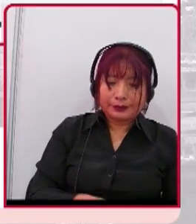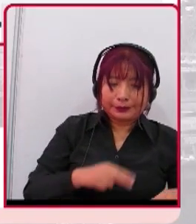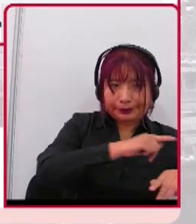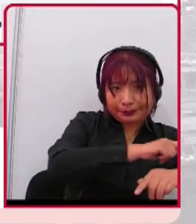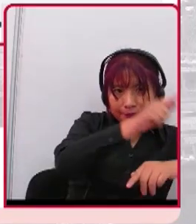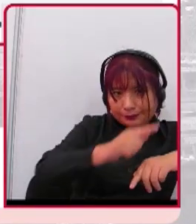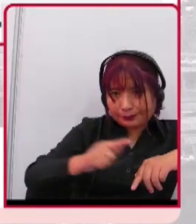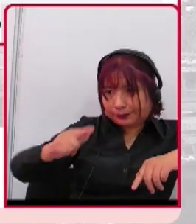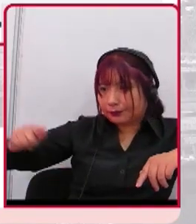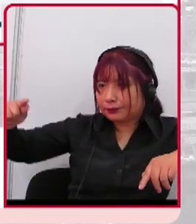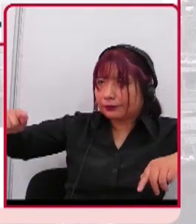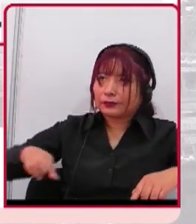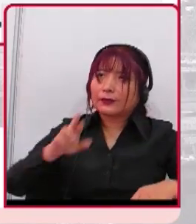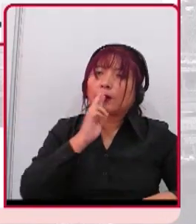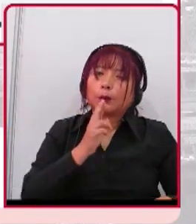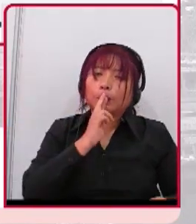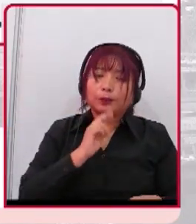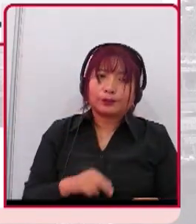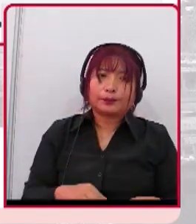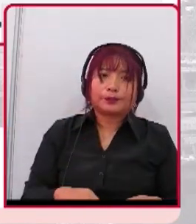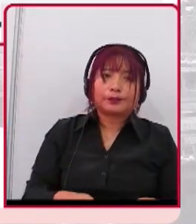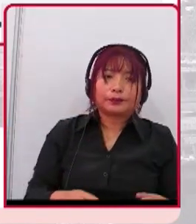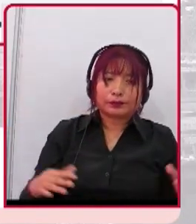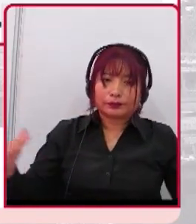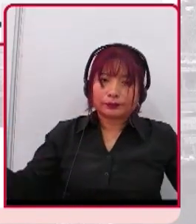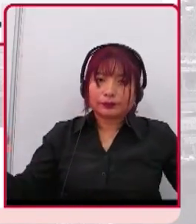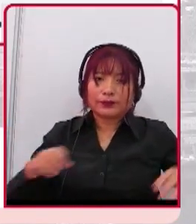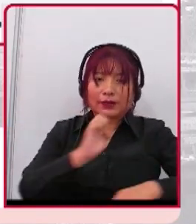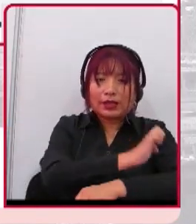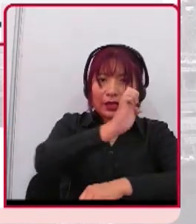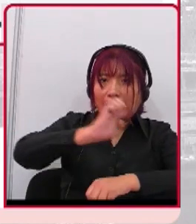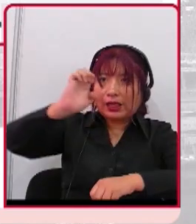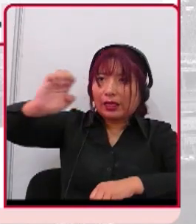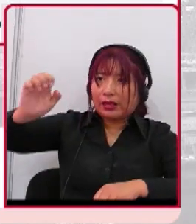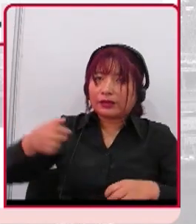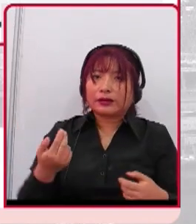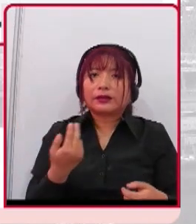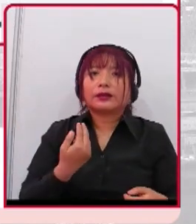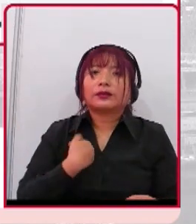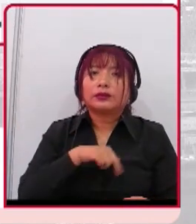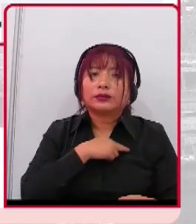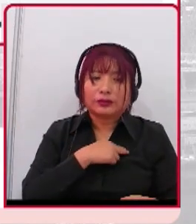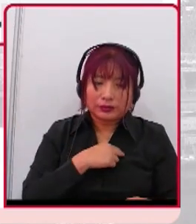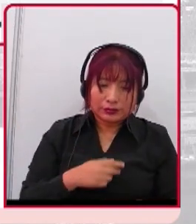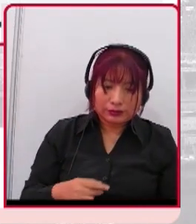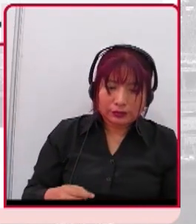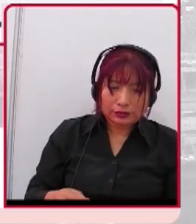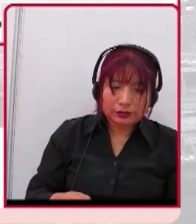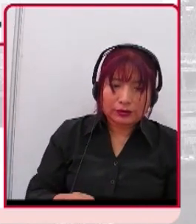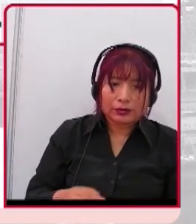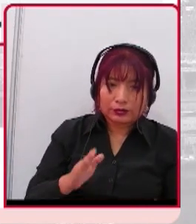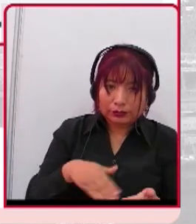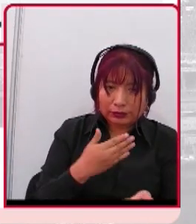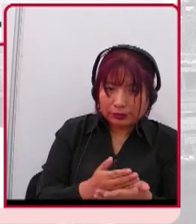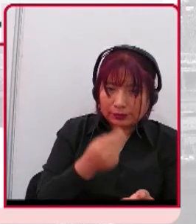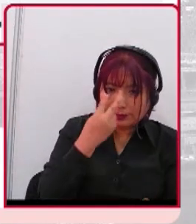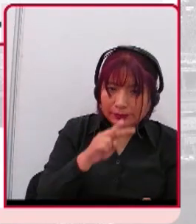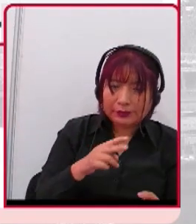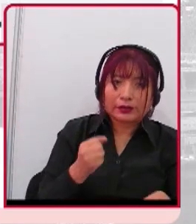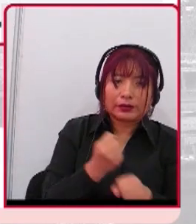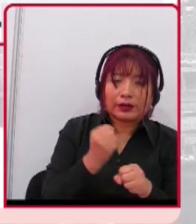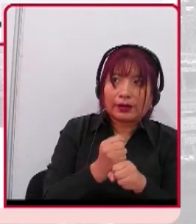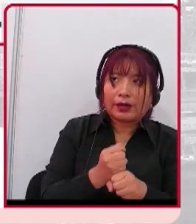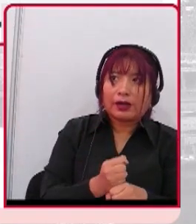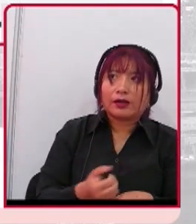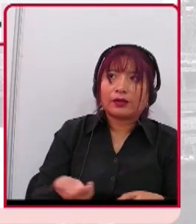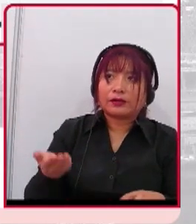rojo cómo era la tendencia de nuestro throughput en función de los tipos de alteraciones que